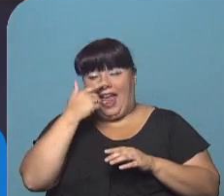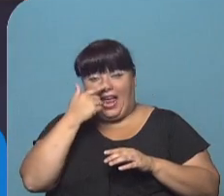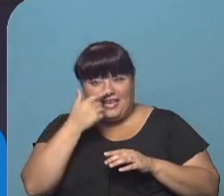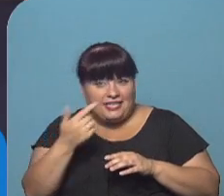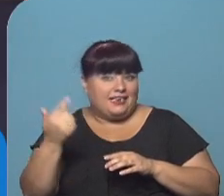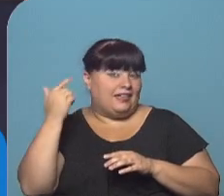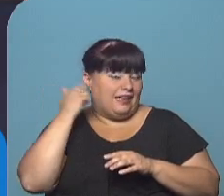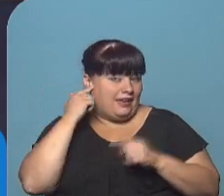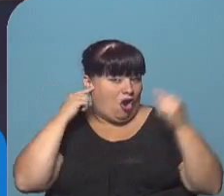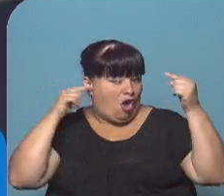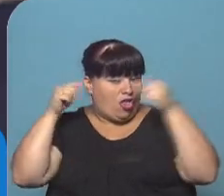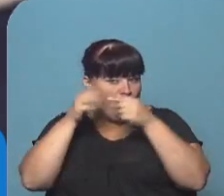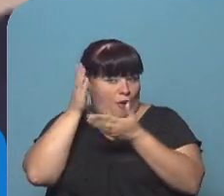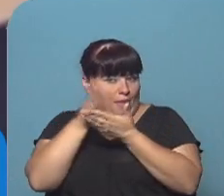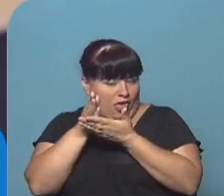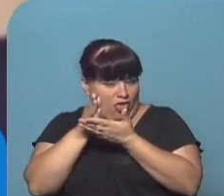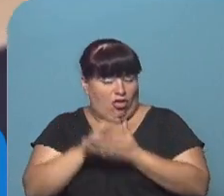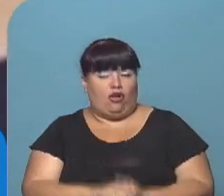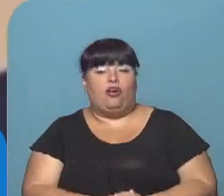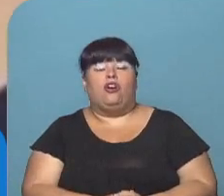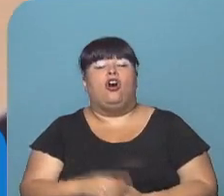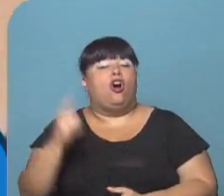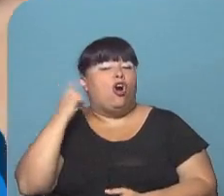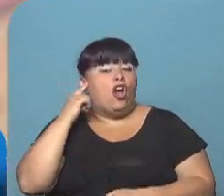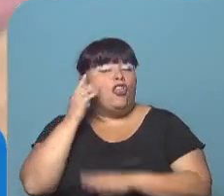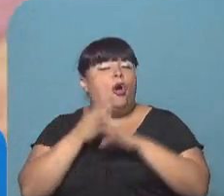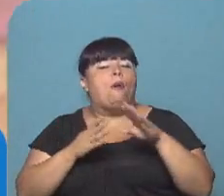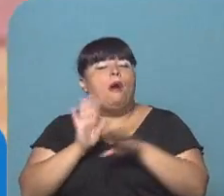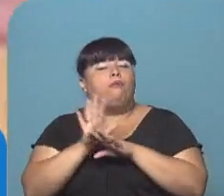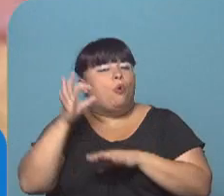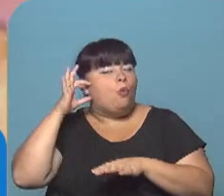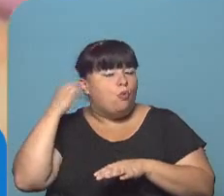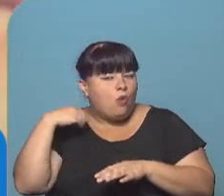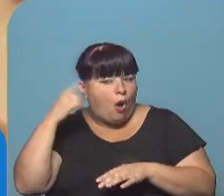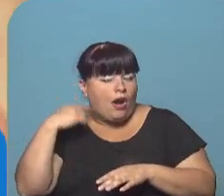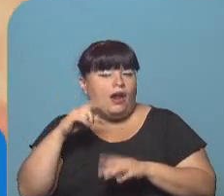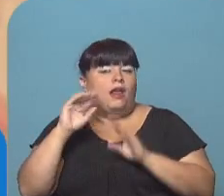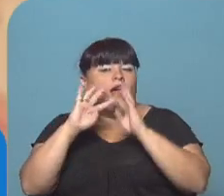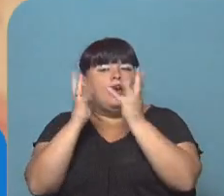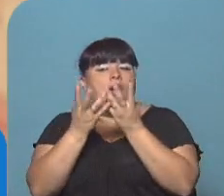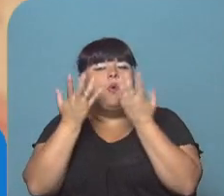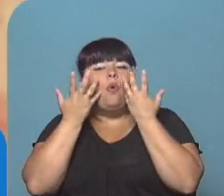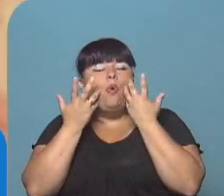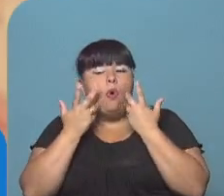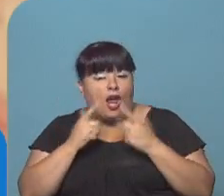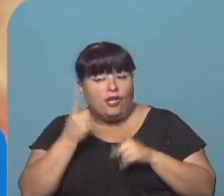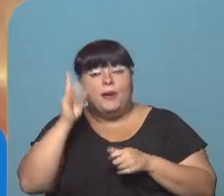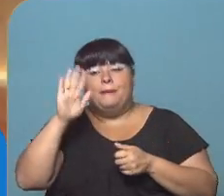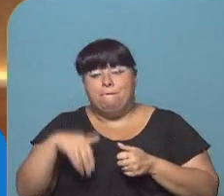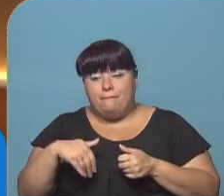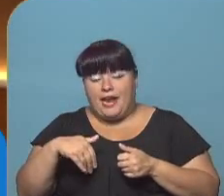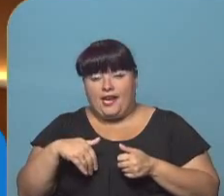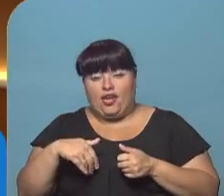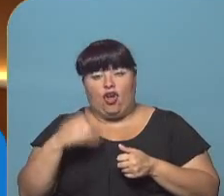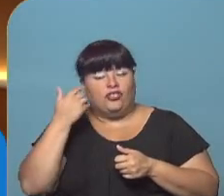nariz con el oído medio. El oído medio es una cavidad que está rodeada de hueso, excepto la